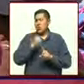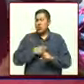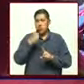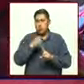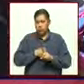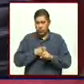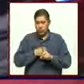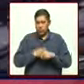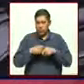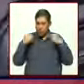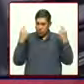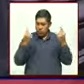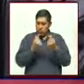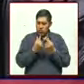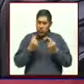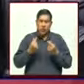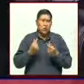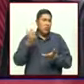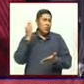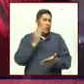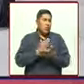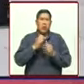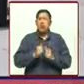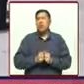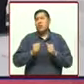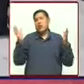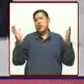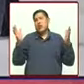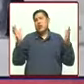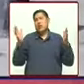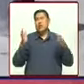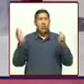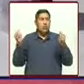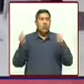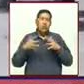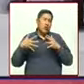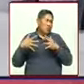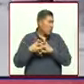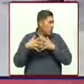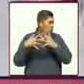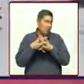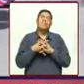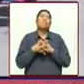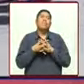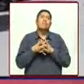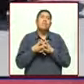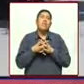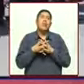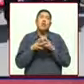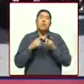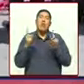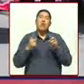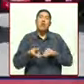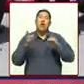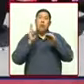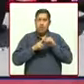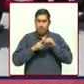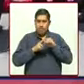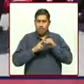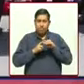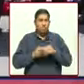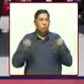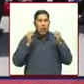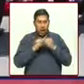lucha sindical de paro general indefinido con bloqueos de camino en las carreteras.